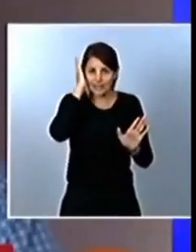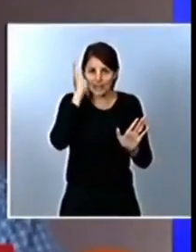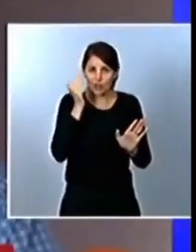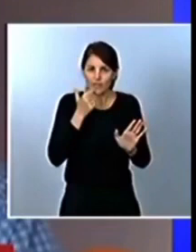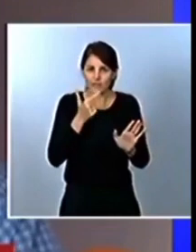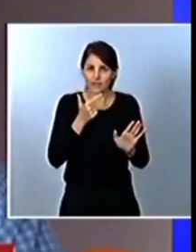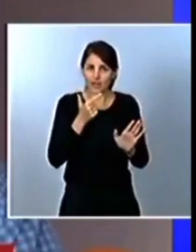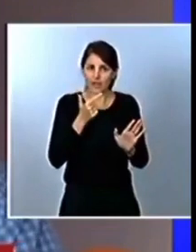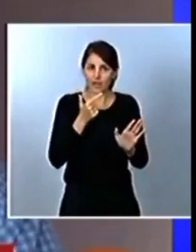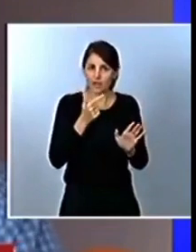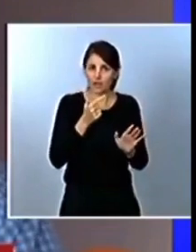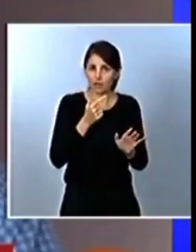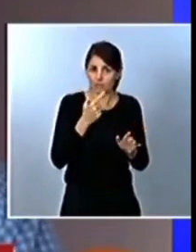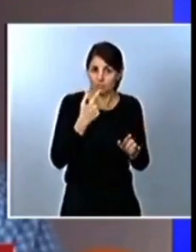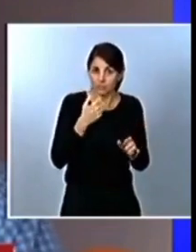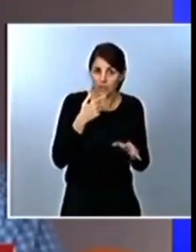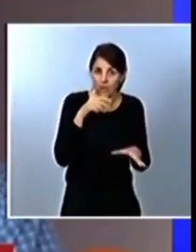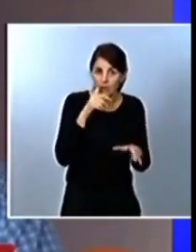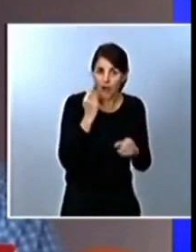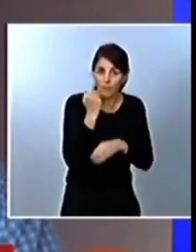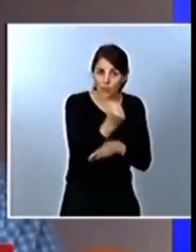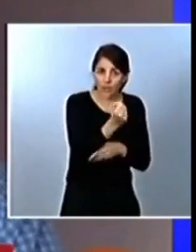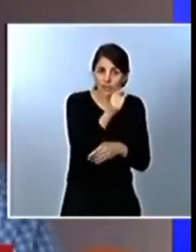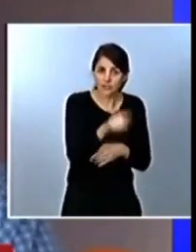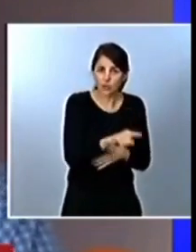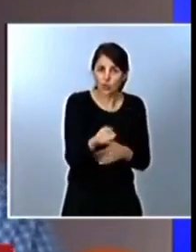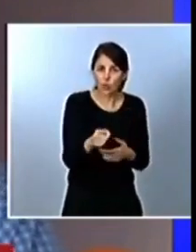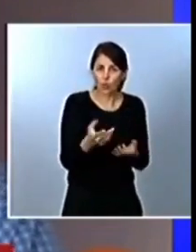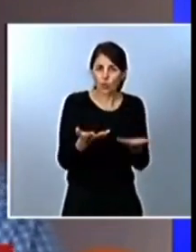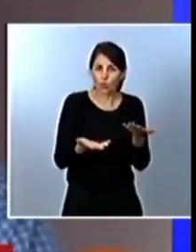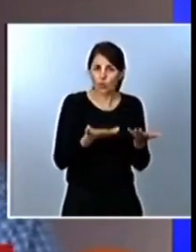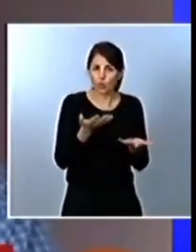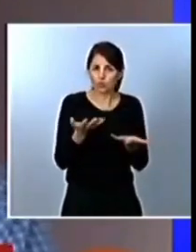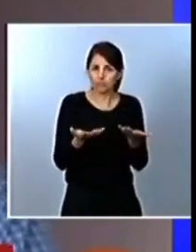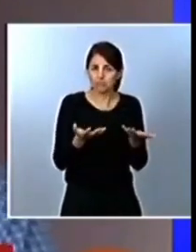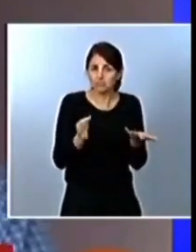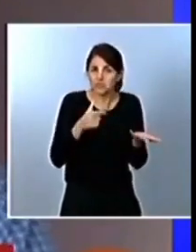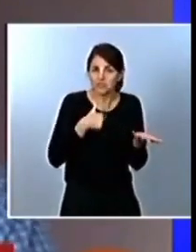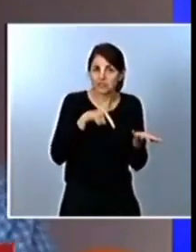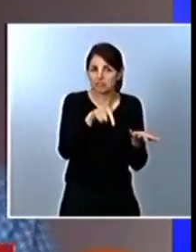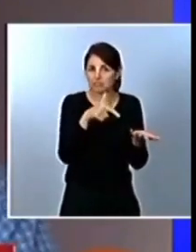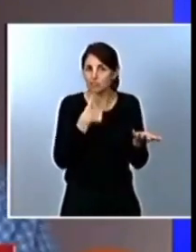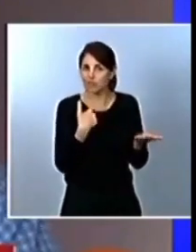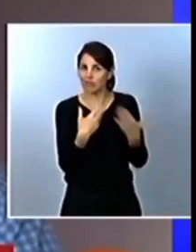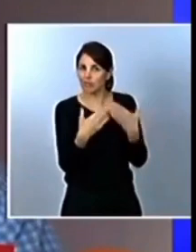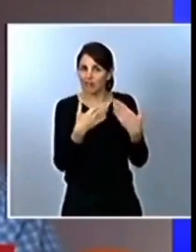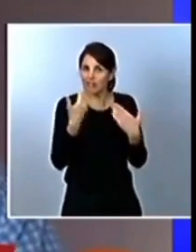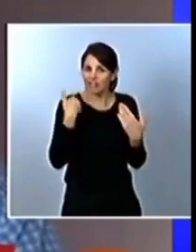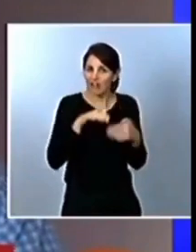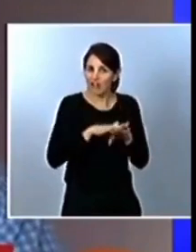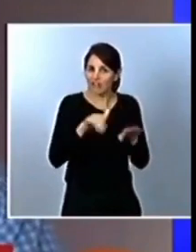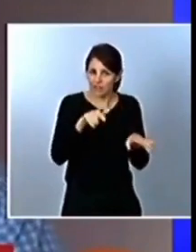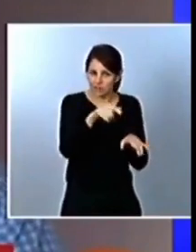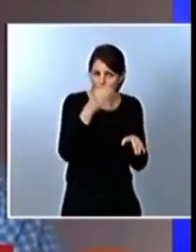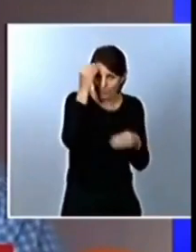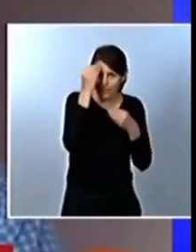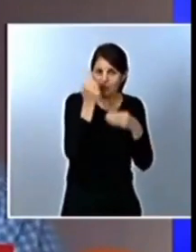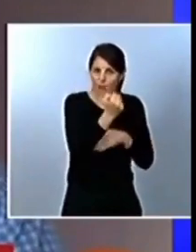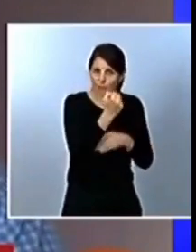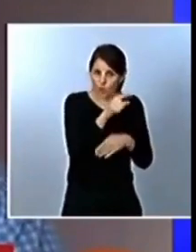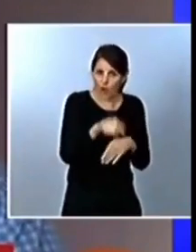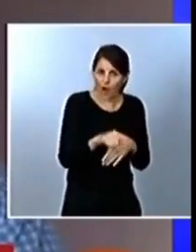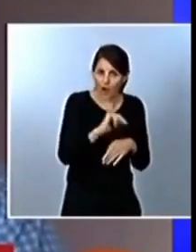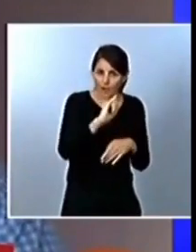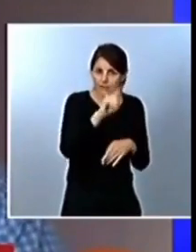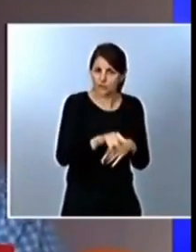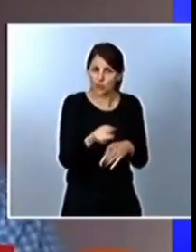conversación que han mantenido. ¿Qué sensación se lleva usted de esa conversación? Y luego, por otro lado, me gustaría saber